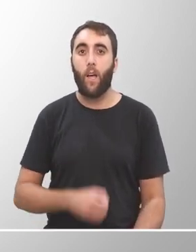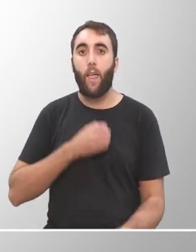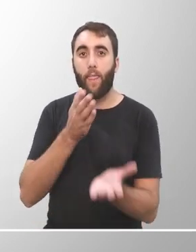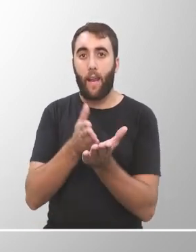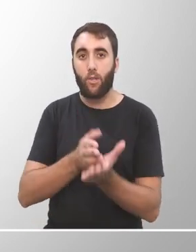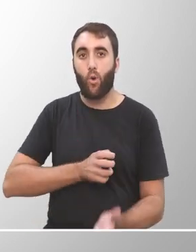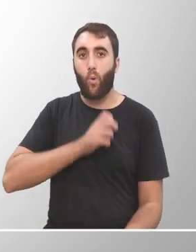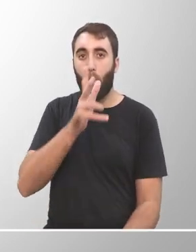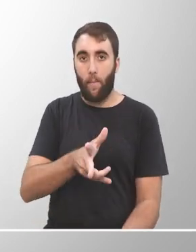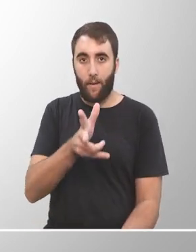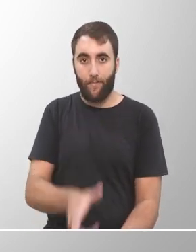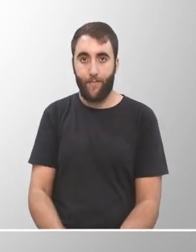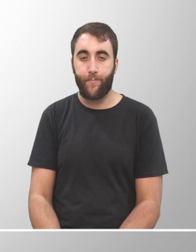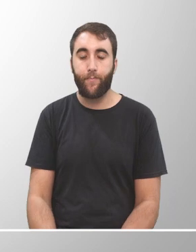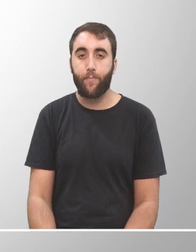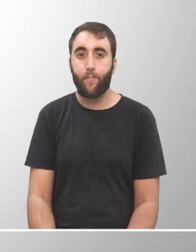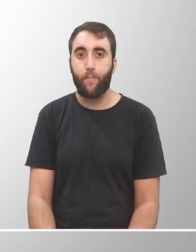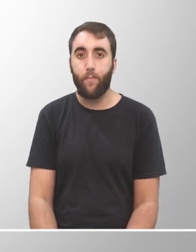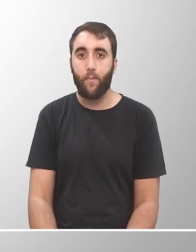Derechos humanos.